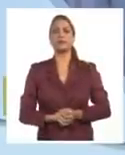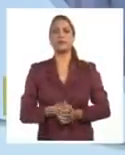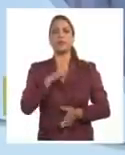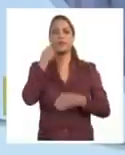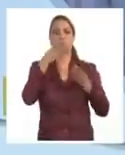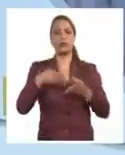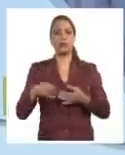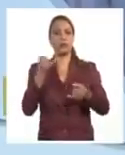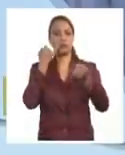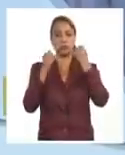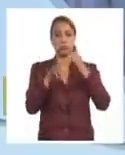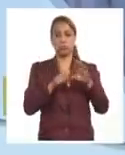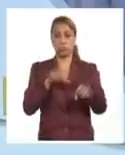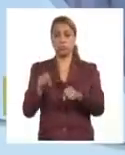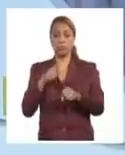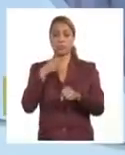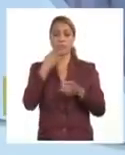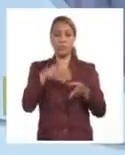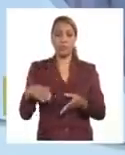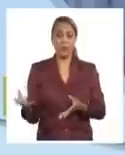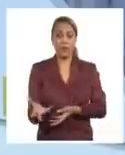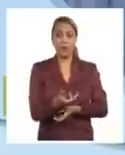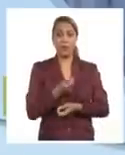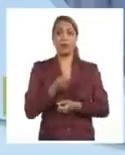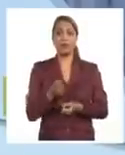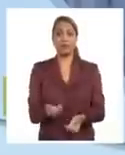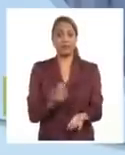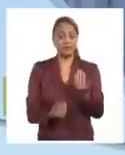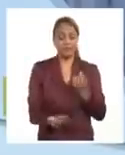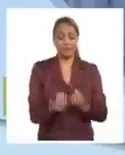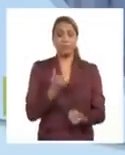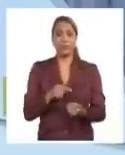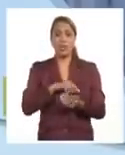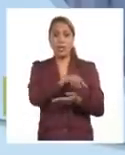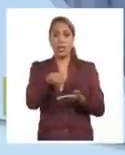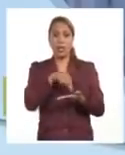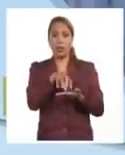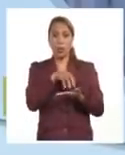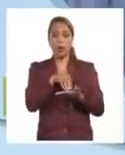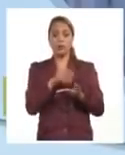identificados, que sus cuerpos fueron recuperados en las últimas horas en el lugar del accidente,